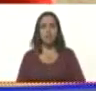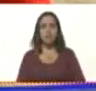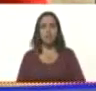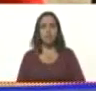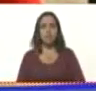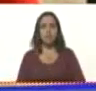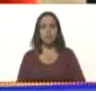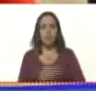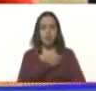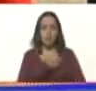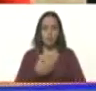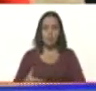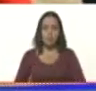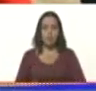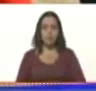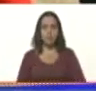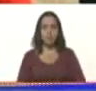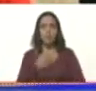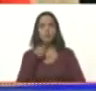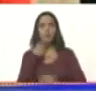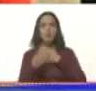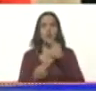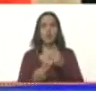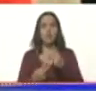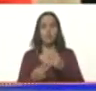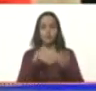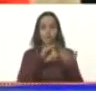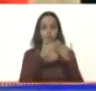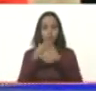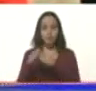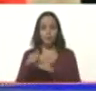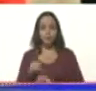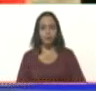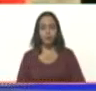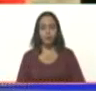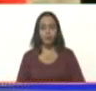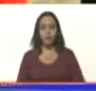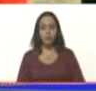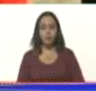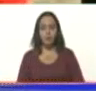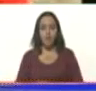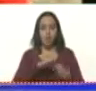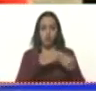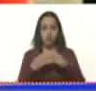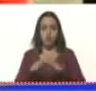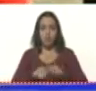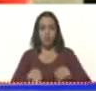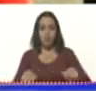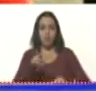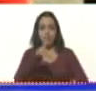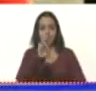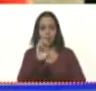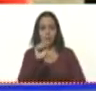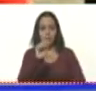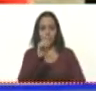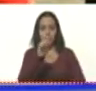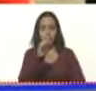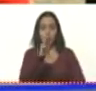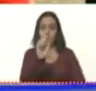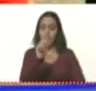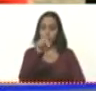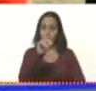Bueno, presidente, como vocera del Poder Popular y de la Comuna Territorio Repano, a quien yo